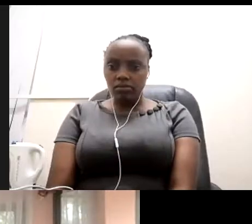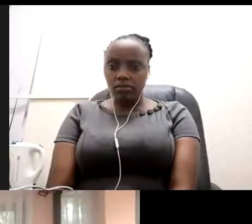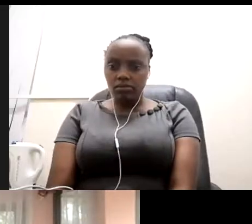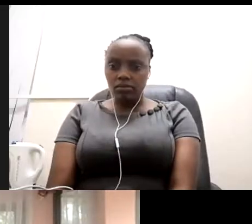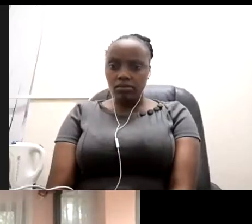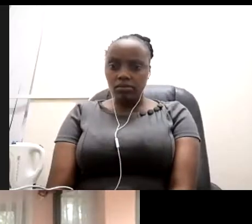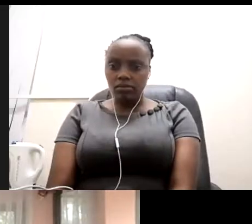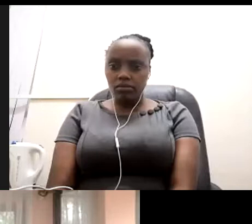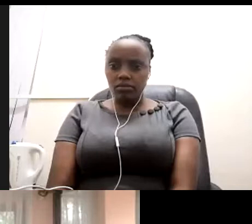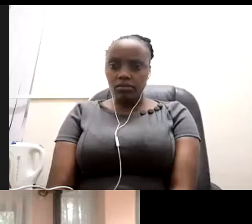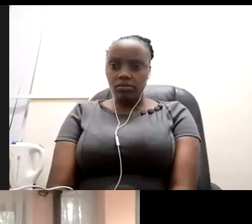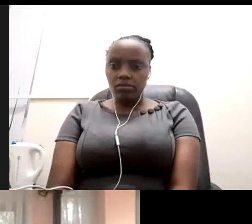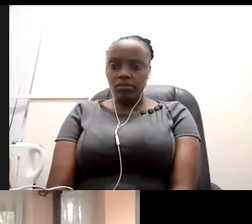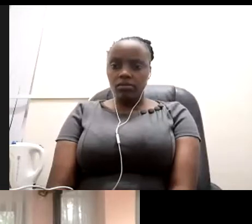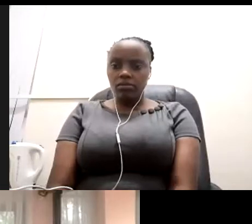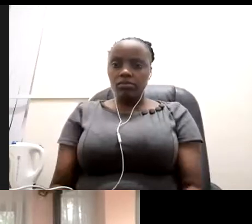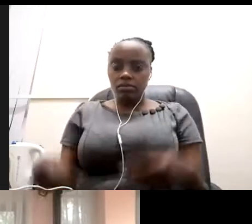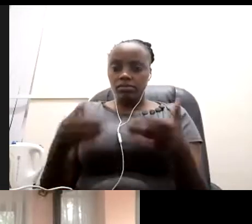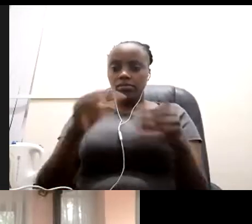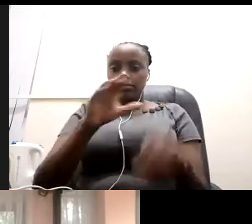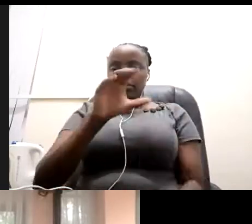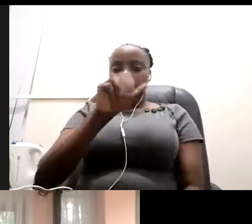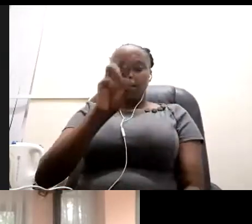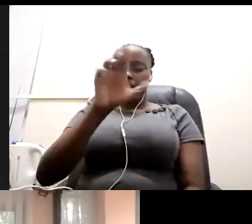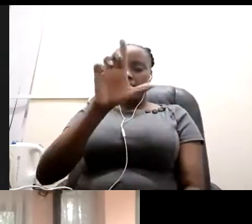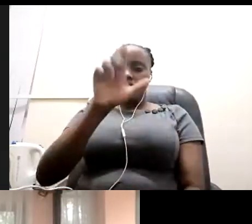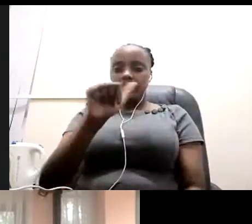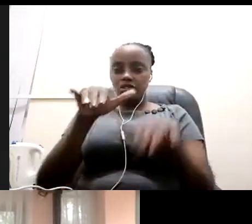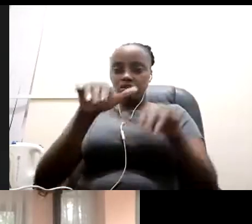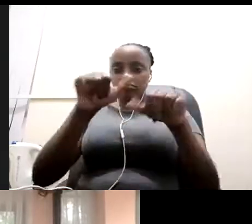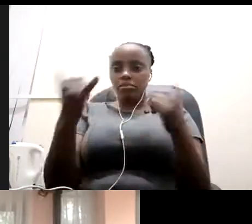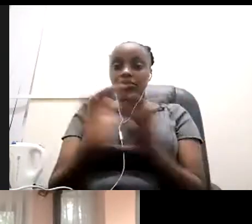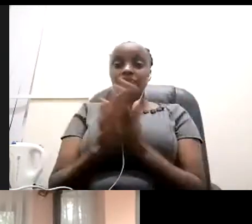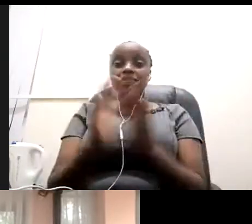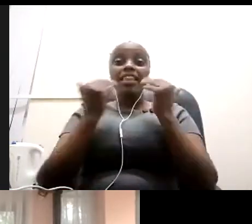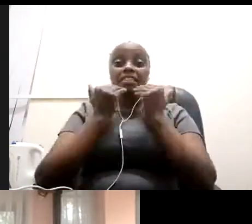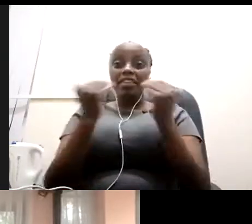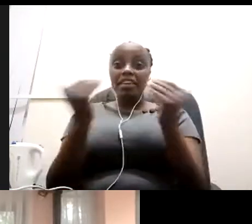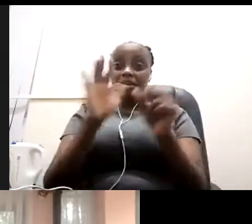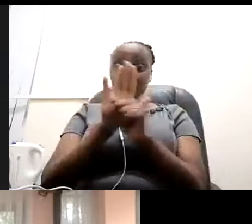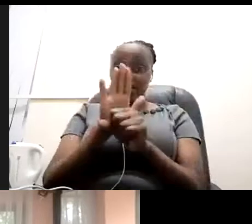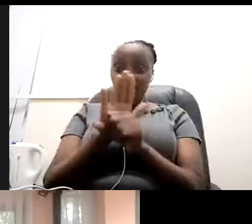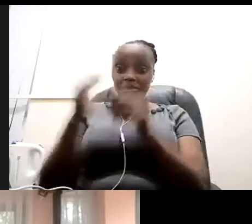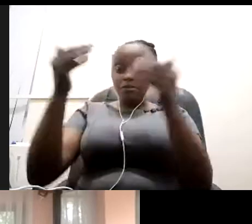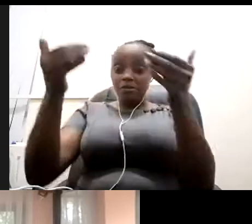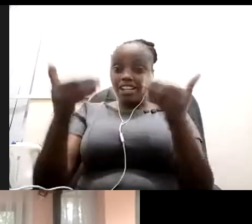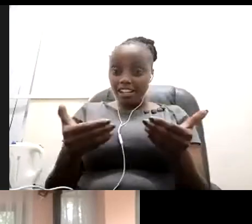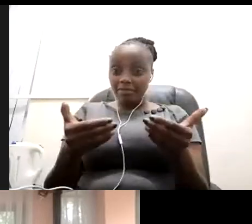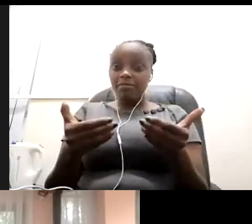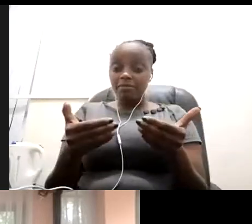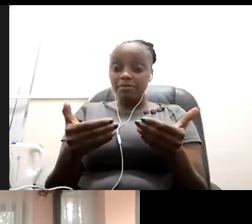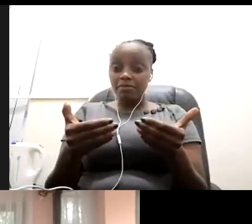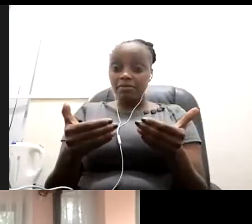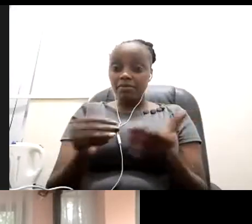That's it for me. Back to you, Camelia. All right, thank you. So welcome, bienvenidos.